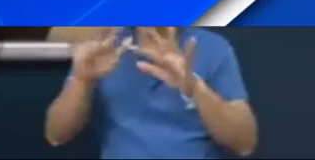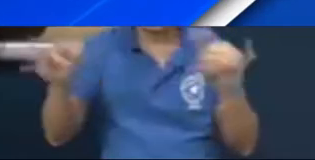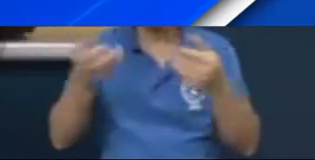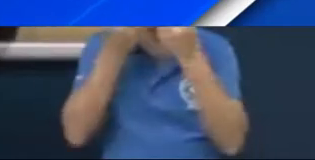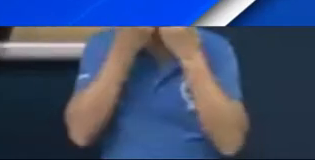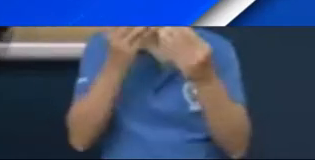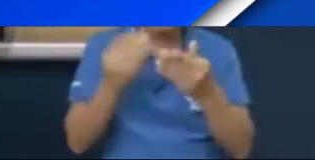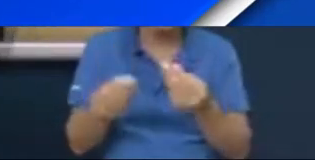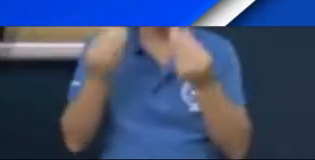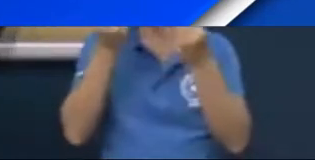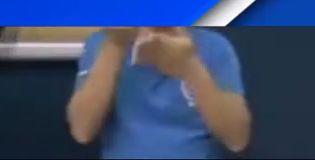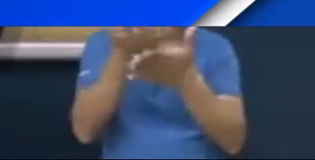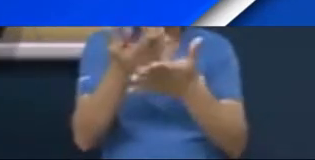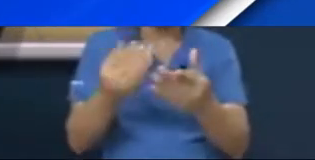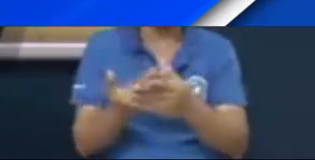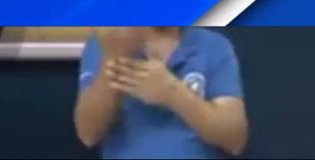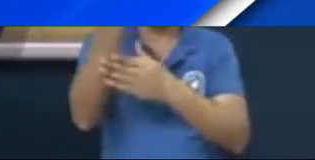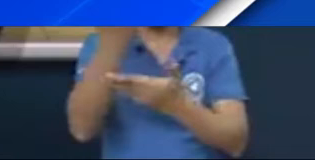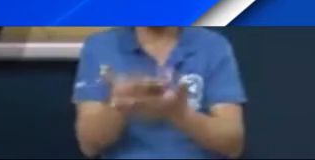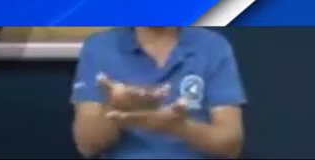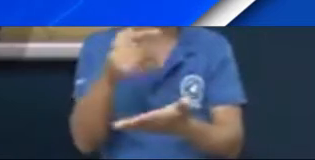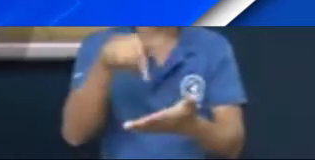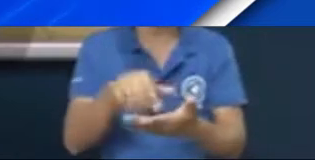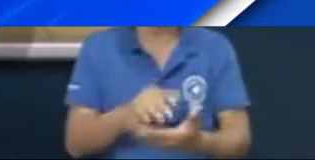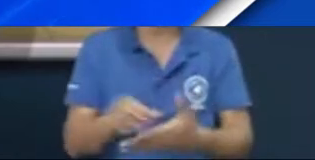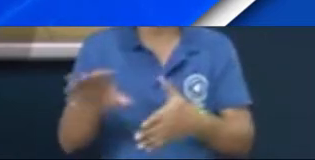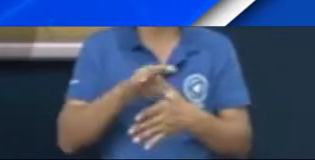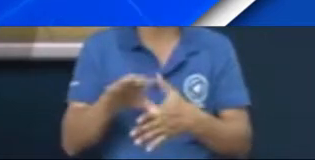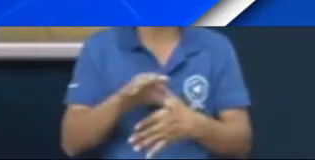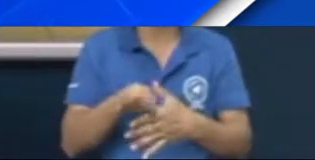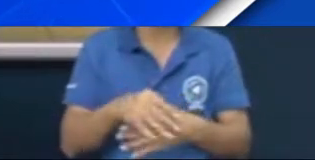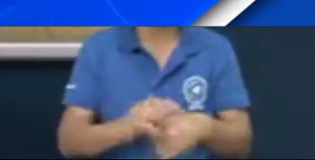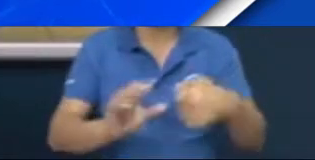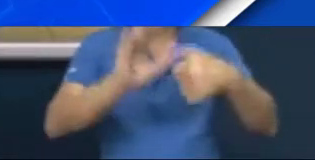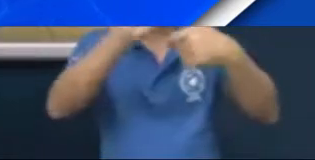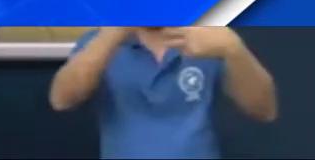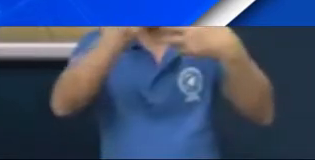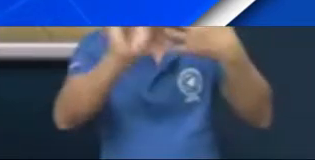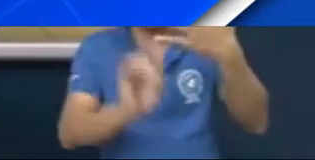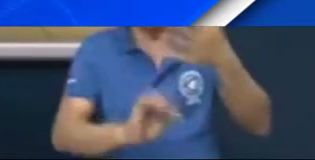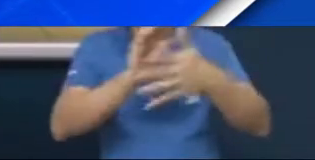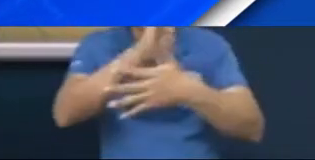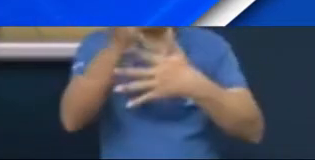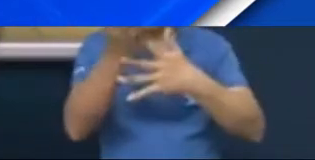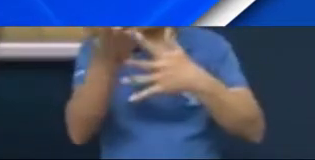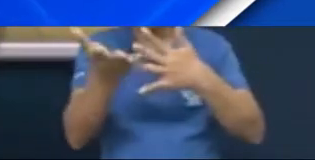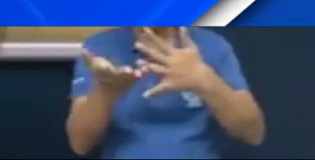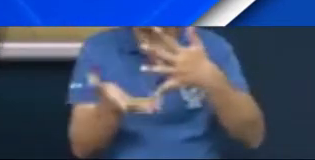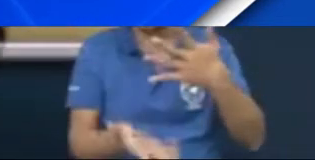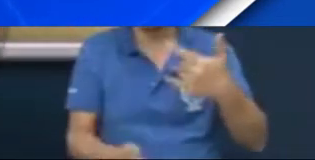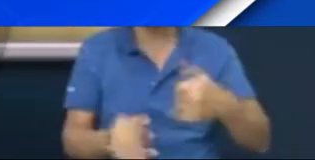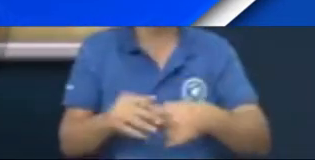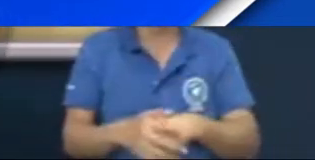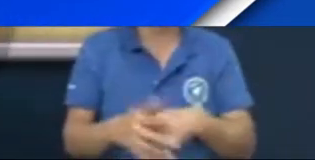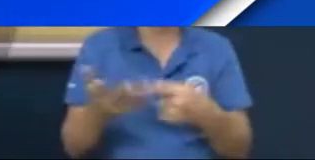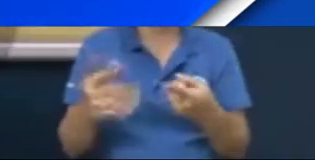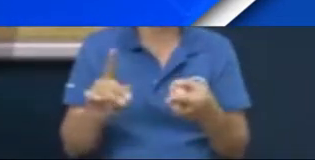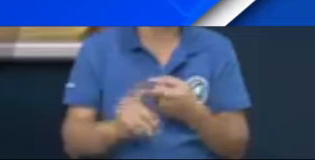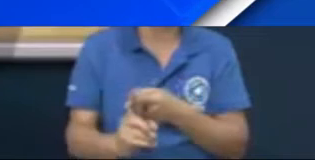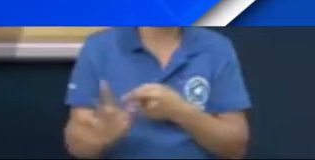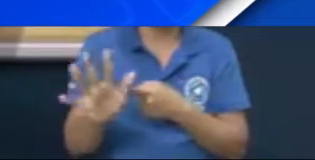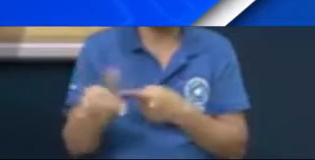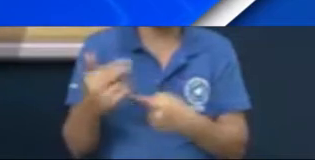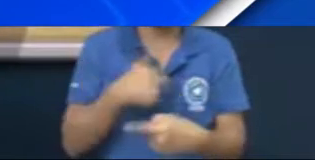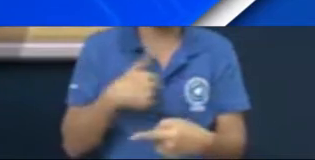agosto. En este calendario electoral se establece cada una de las etapas. Una de ellas, que ya lo hemos